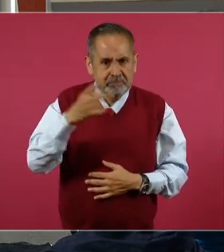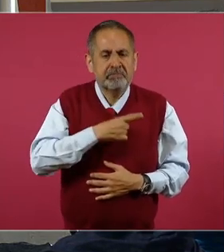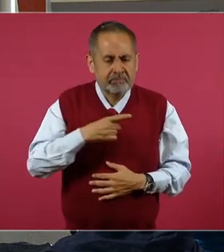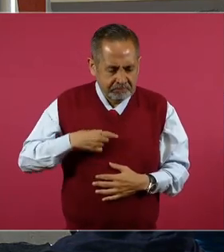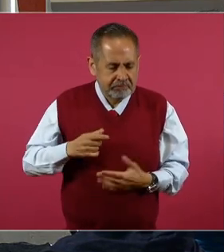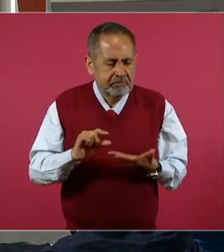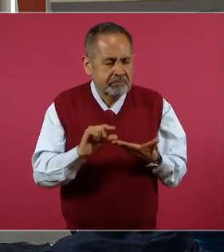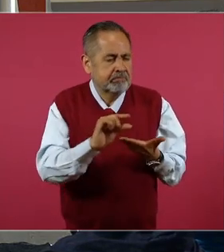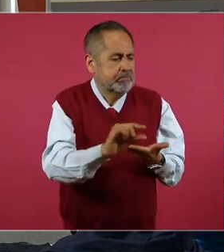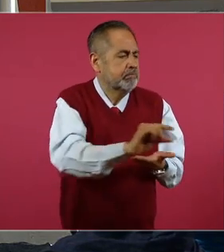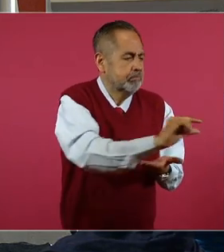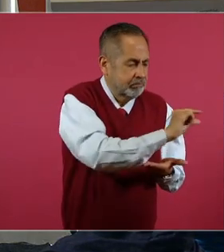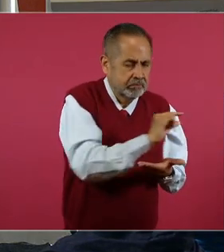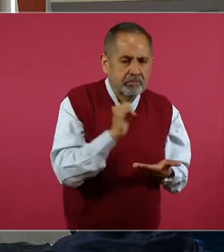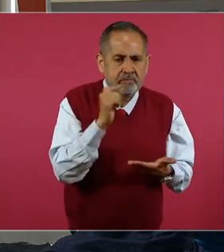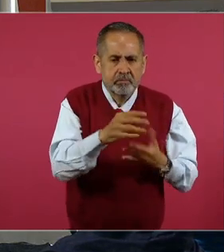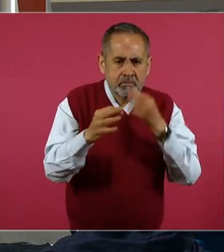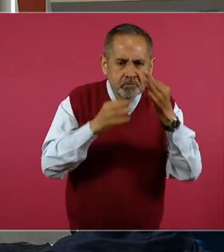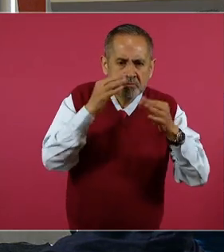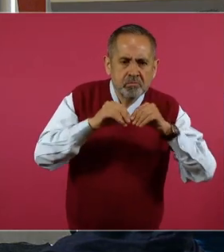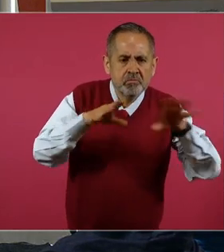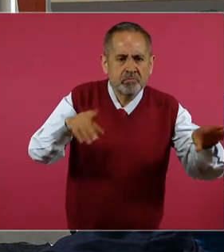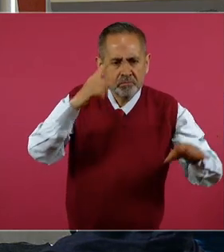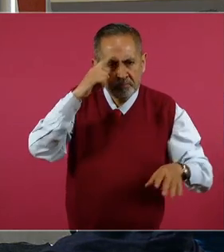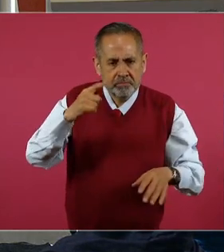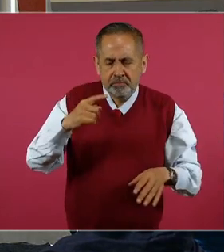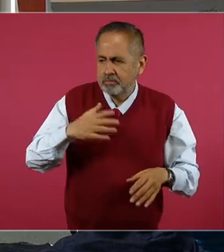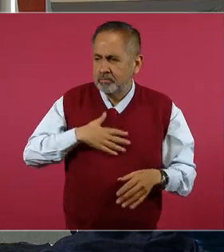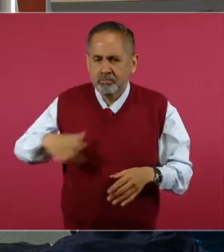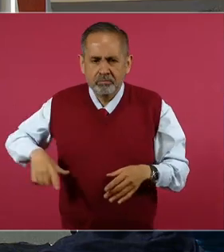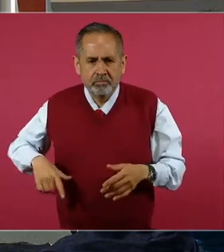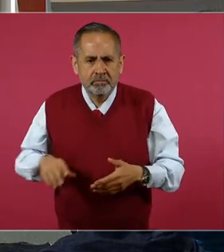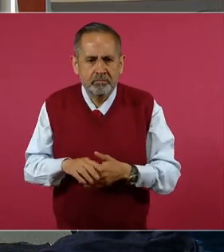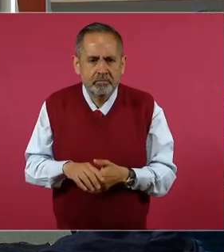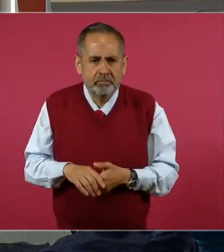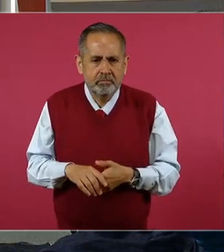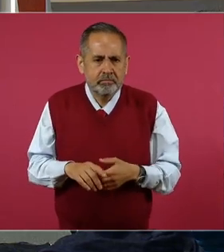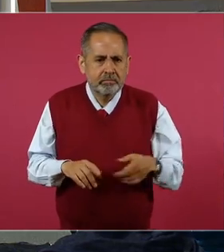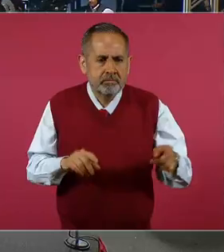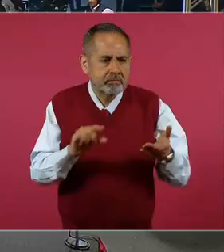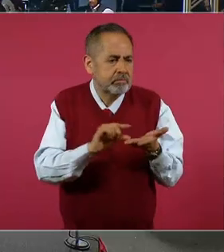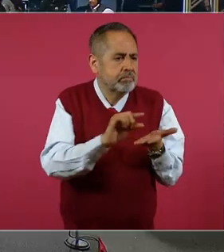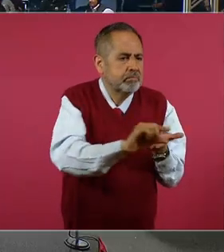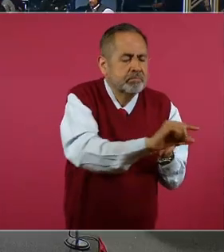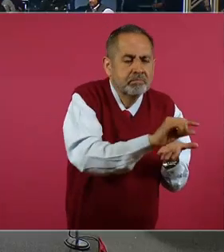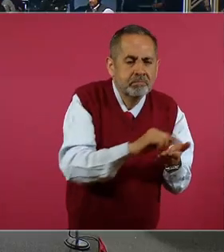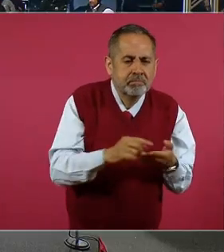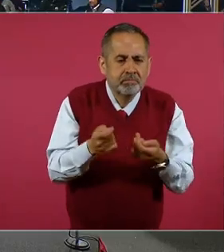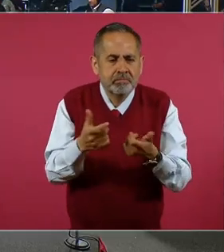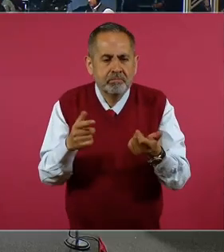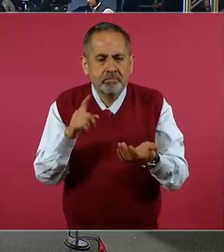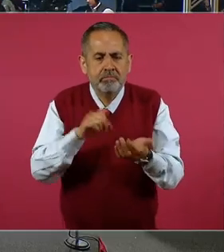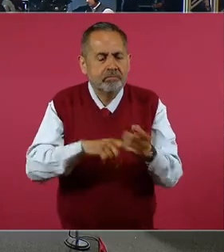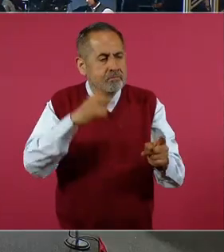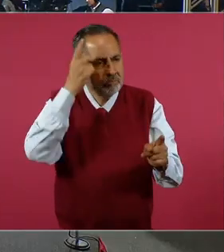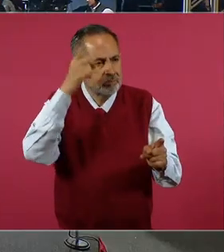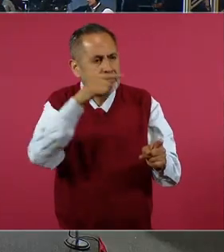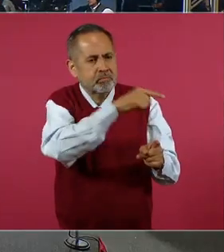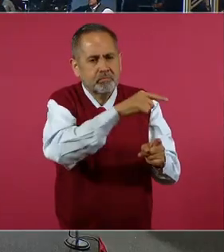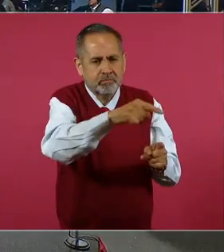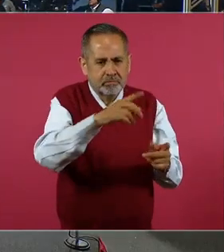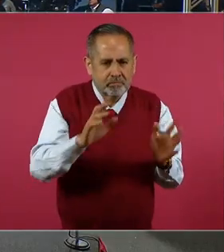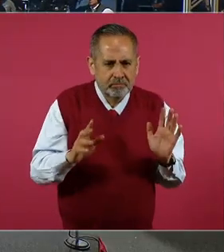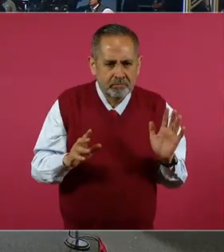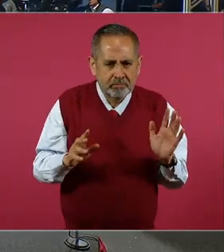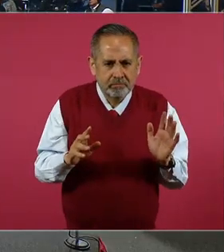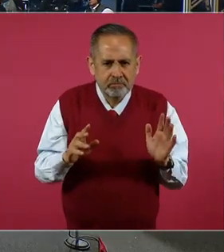haber publicidad. Pero no están los medios, presidente. Para a los dueños, sí, que se lo